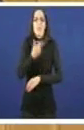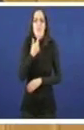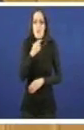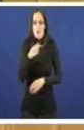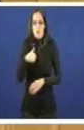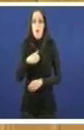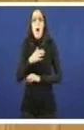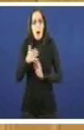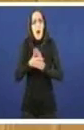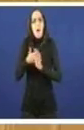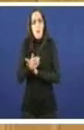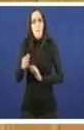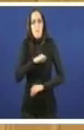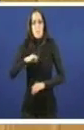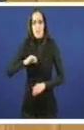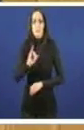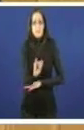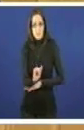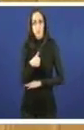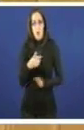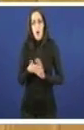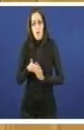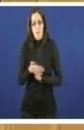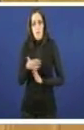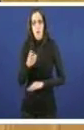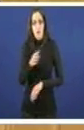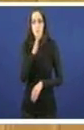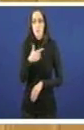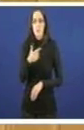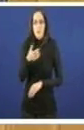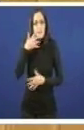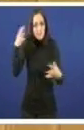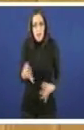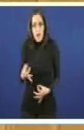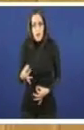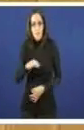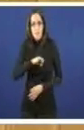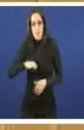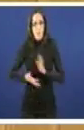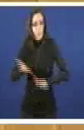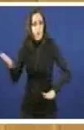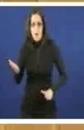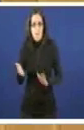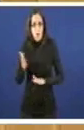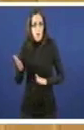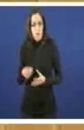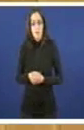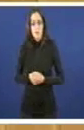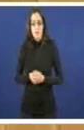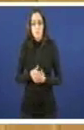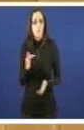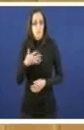de privatización dixen que a privatización era real e é real esa privatización e é unha decisión política